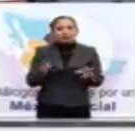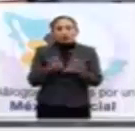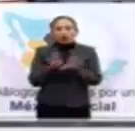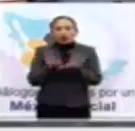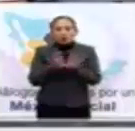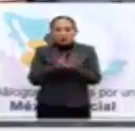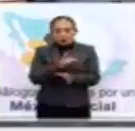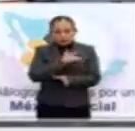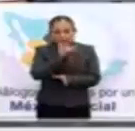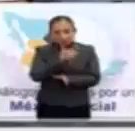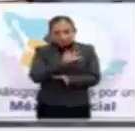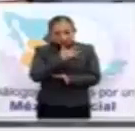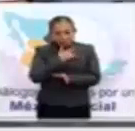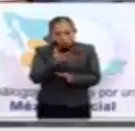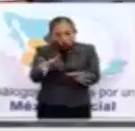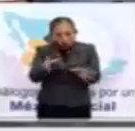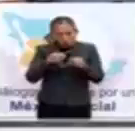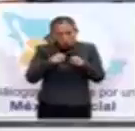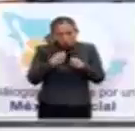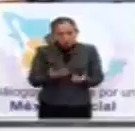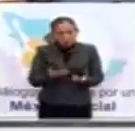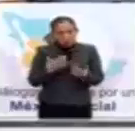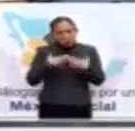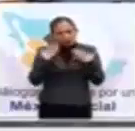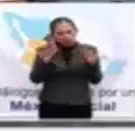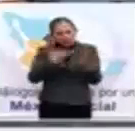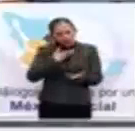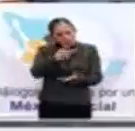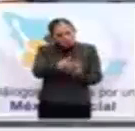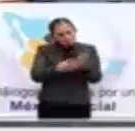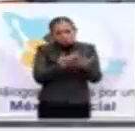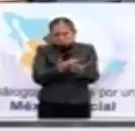transmitirnos la seguridad y la confianza que tenemos instrumentos